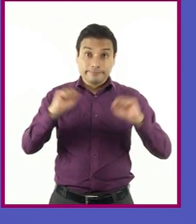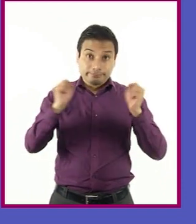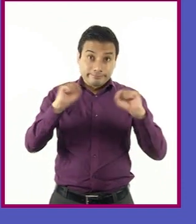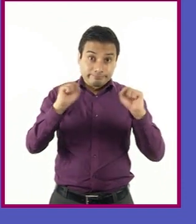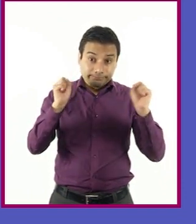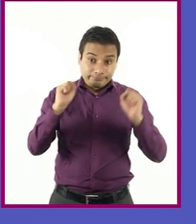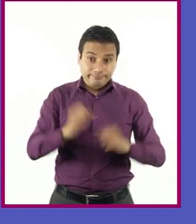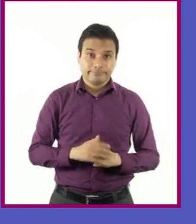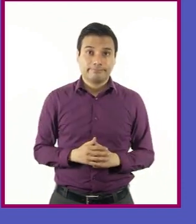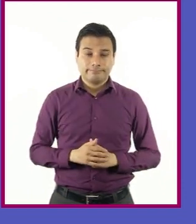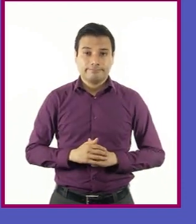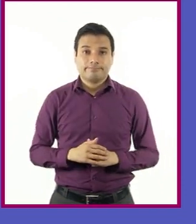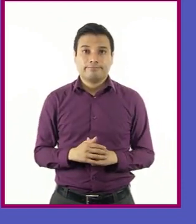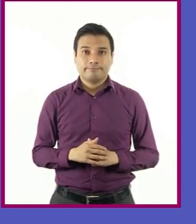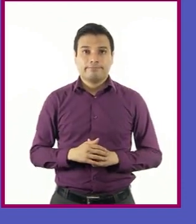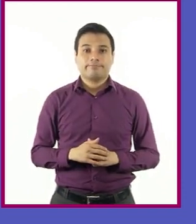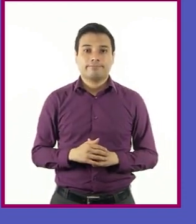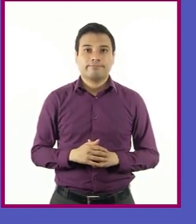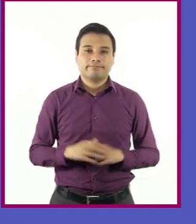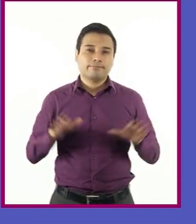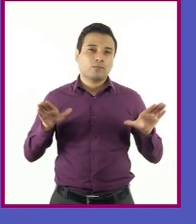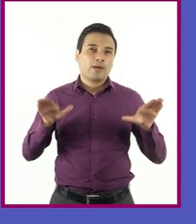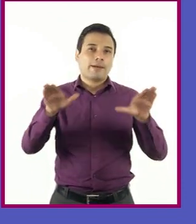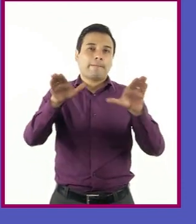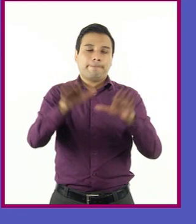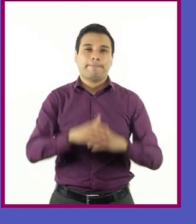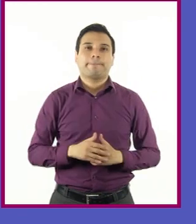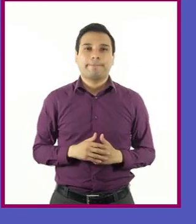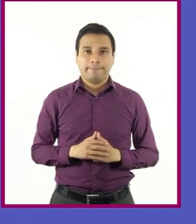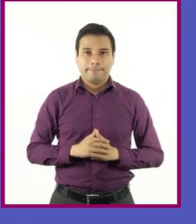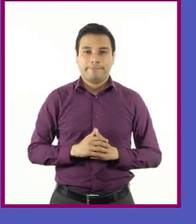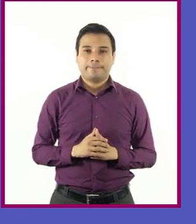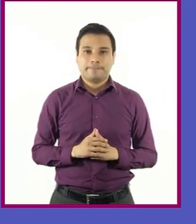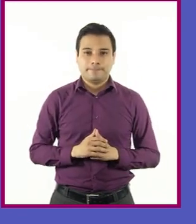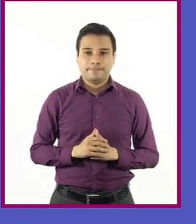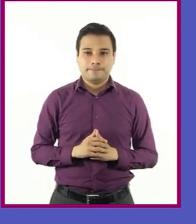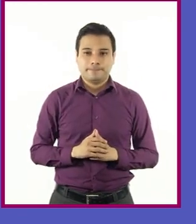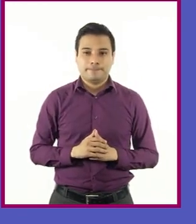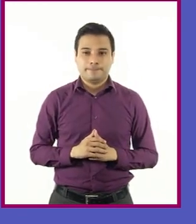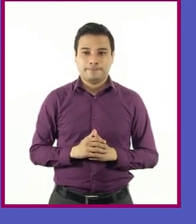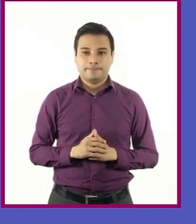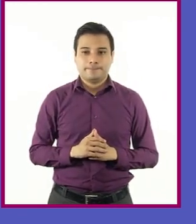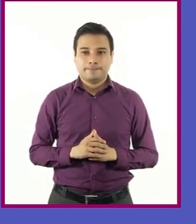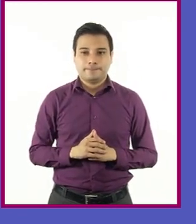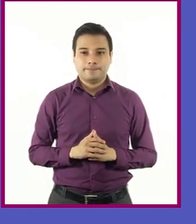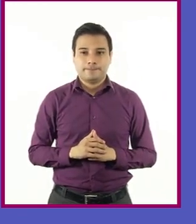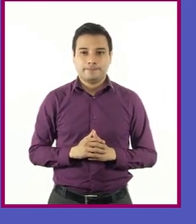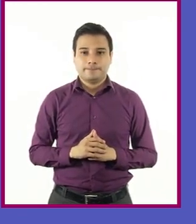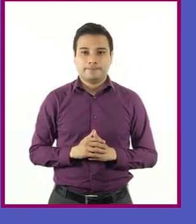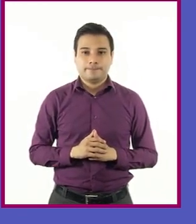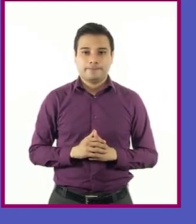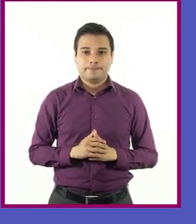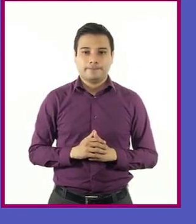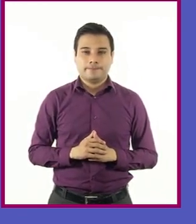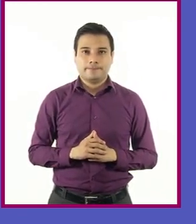correr y volar.